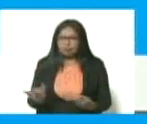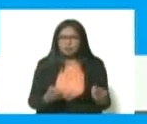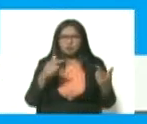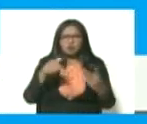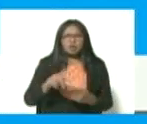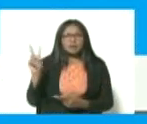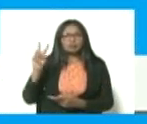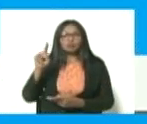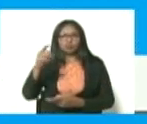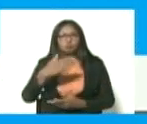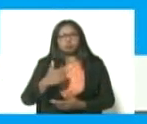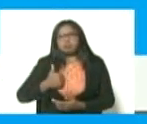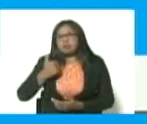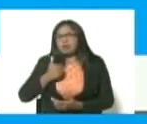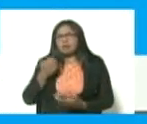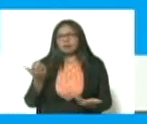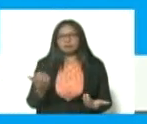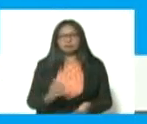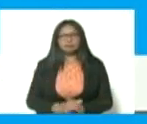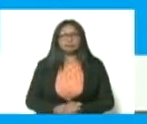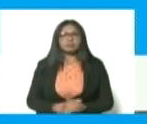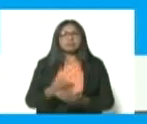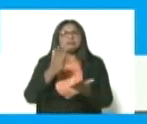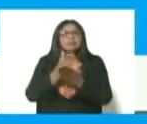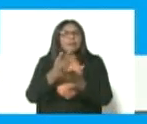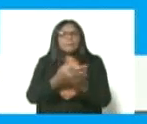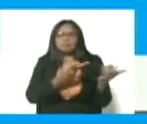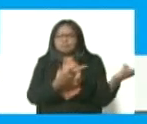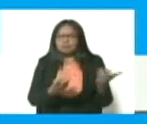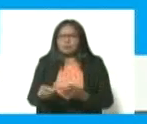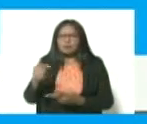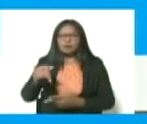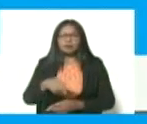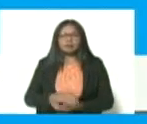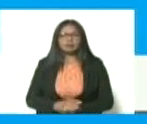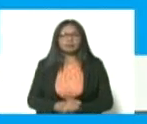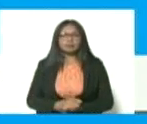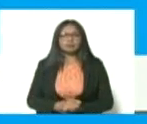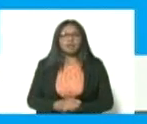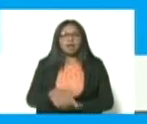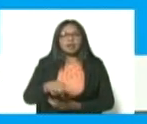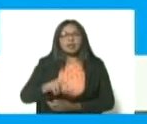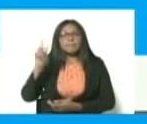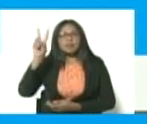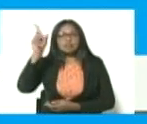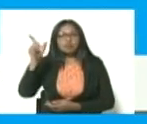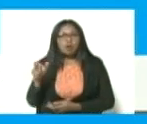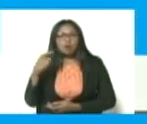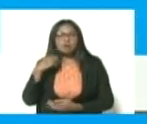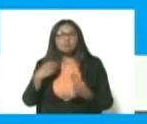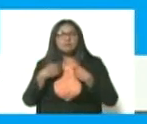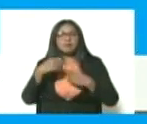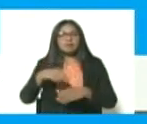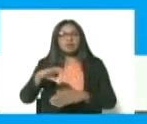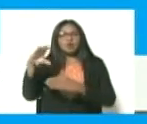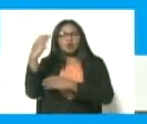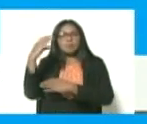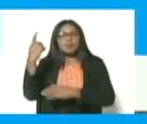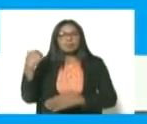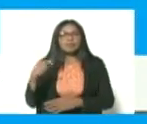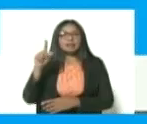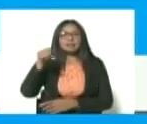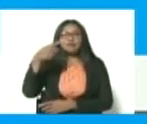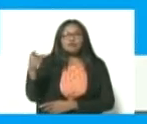quiera. Será siempre bienvenido. Los ciudadanos venezolanos que viven en Colombia, tengan o no tengan